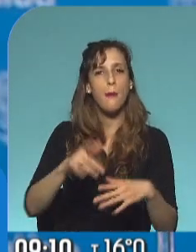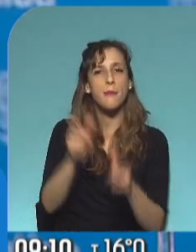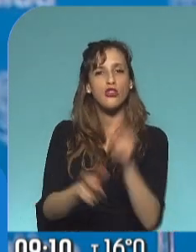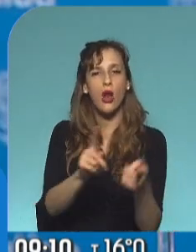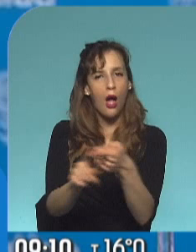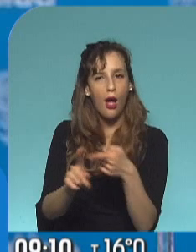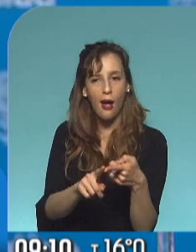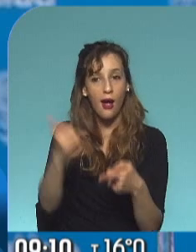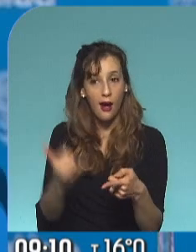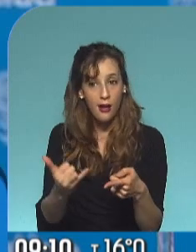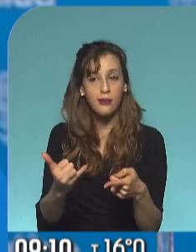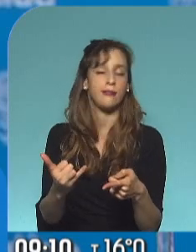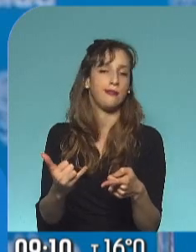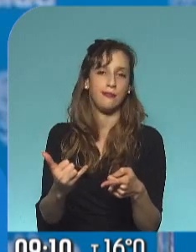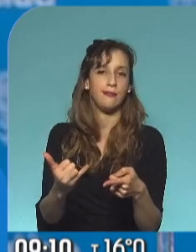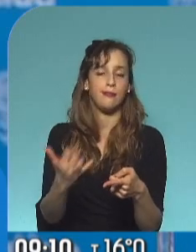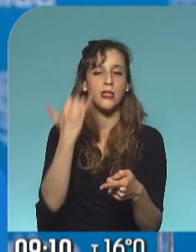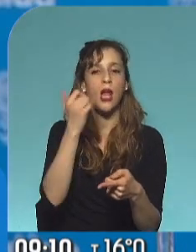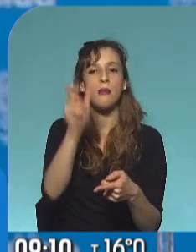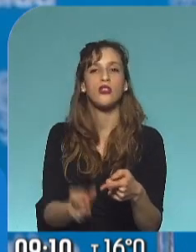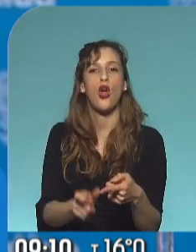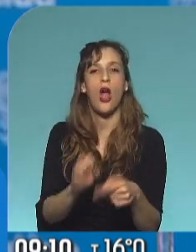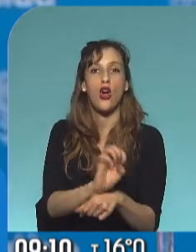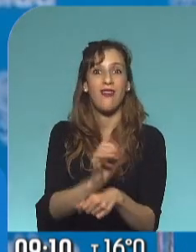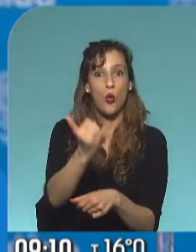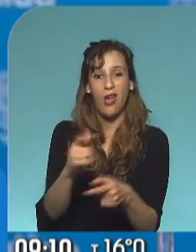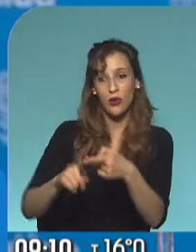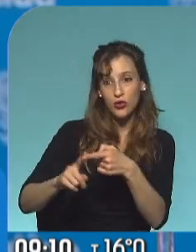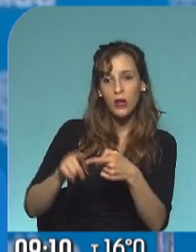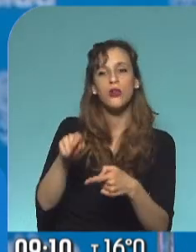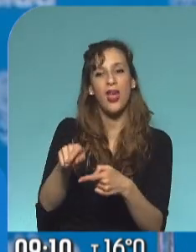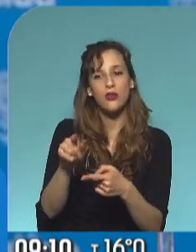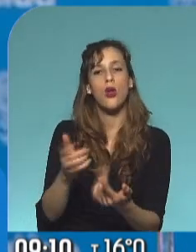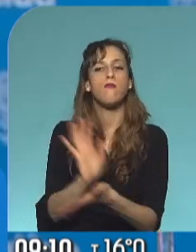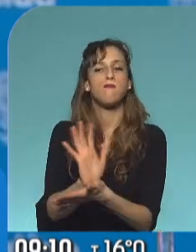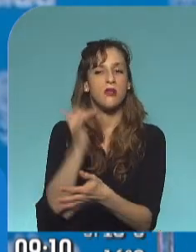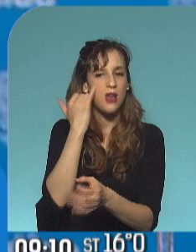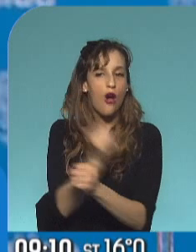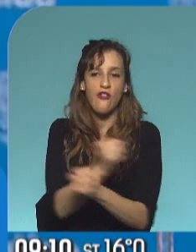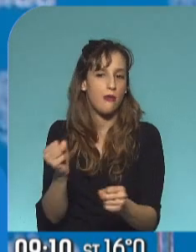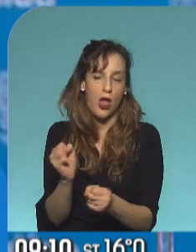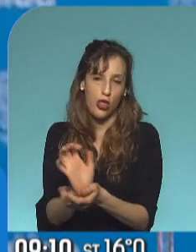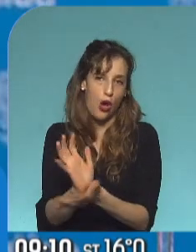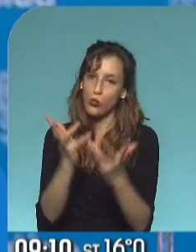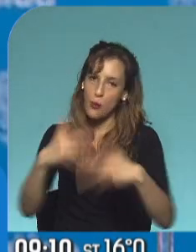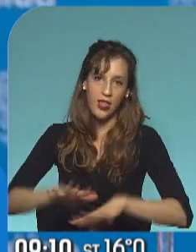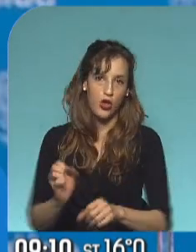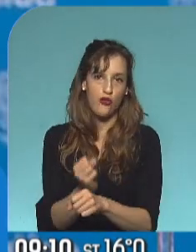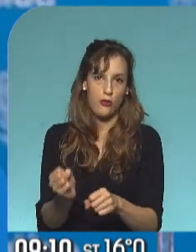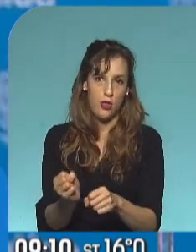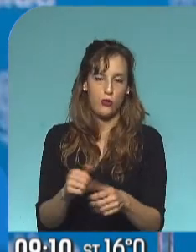conviviente de un caso confirmado comida por laboratorio se lo puede considerar casos confirmados por nexo clínico